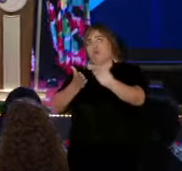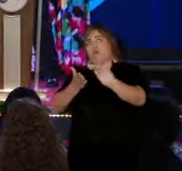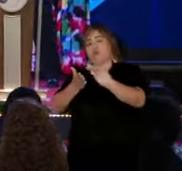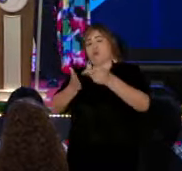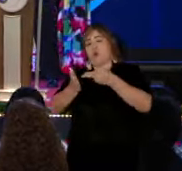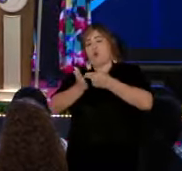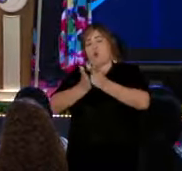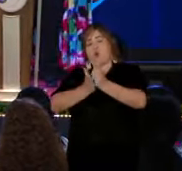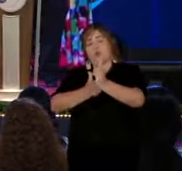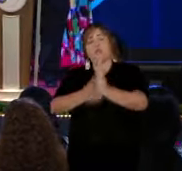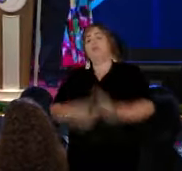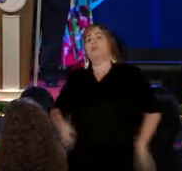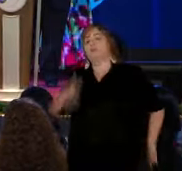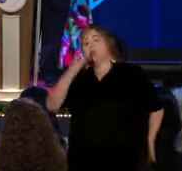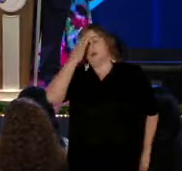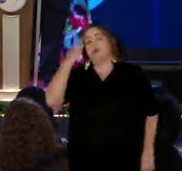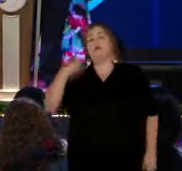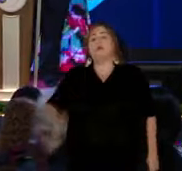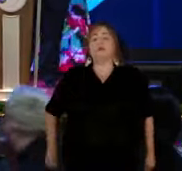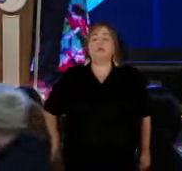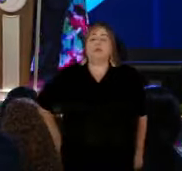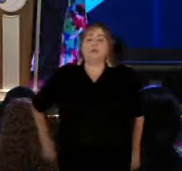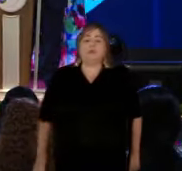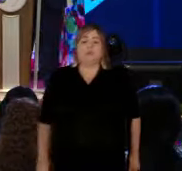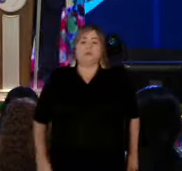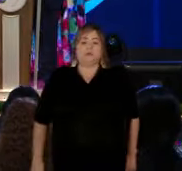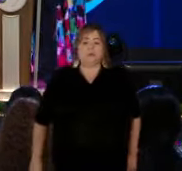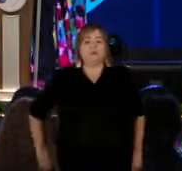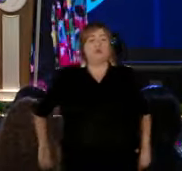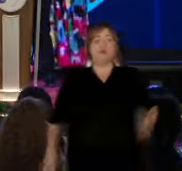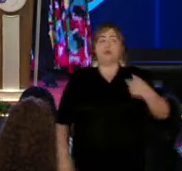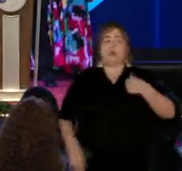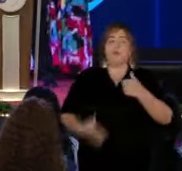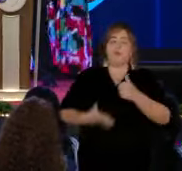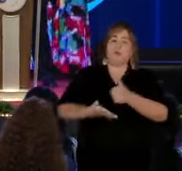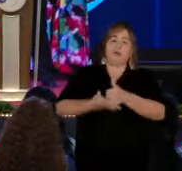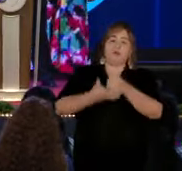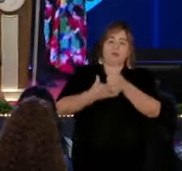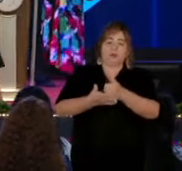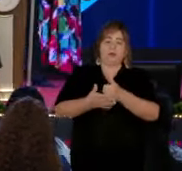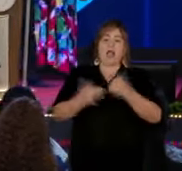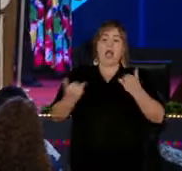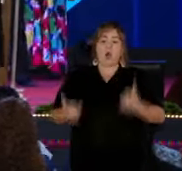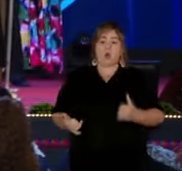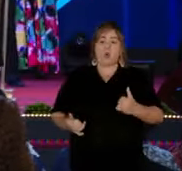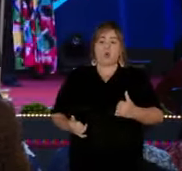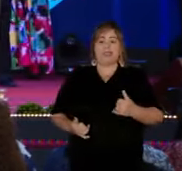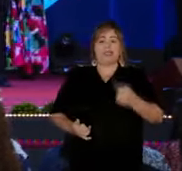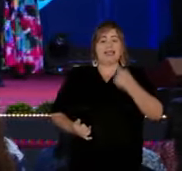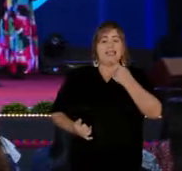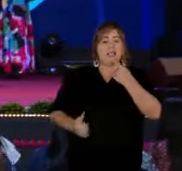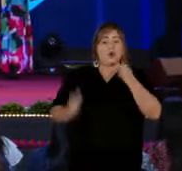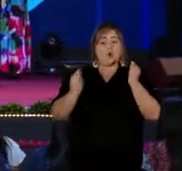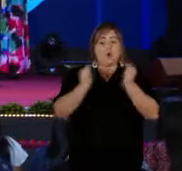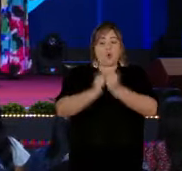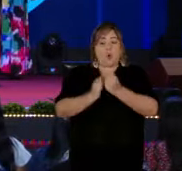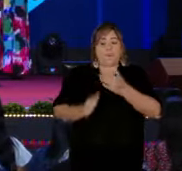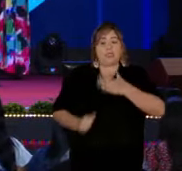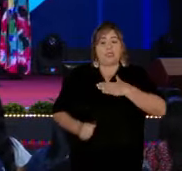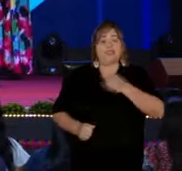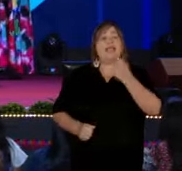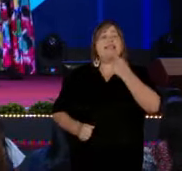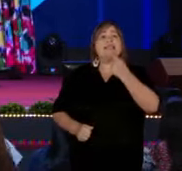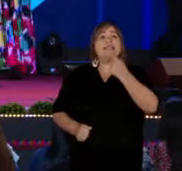Como usted hacía la primera oración, pues yo les voy a ayudar. Cierre sus ojitos y repita alto y fuerte: Señor